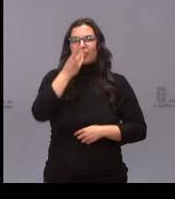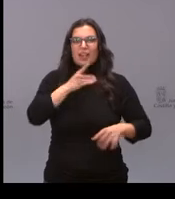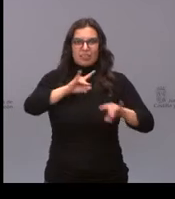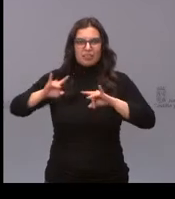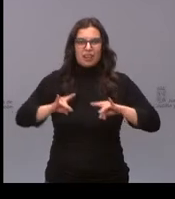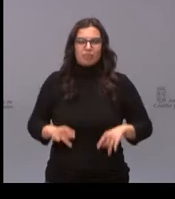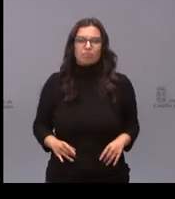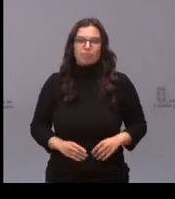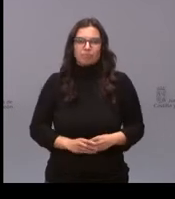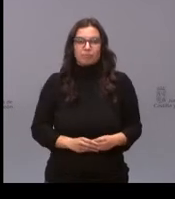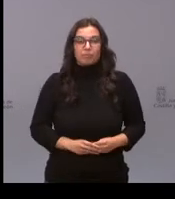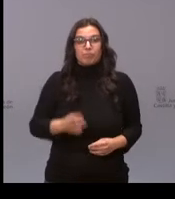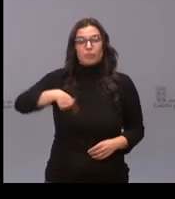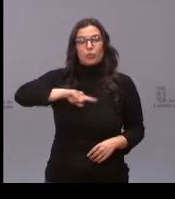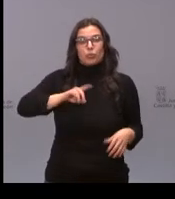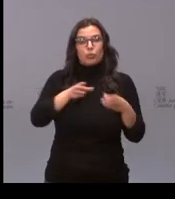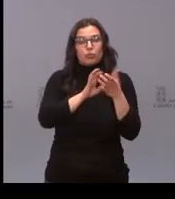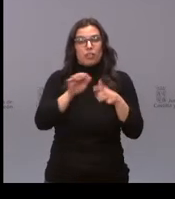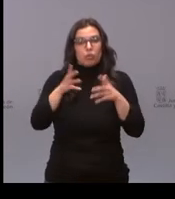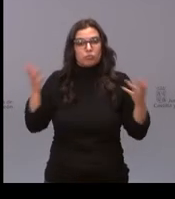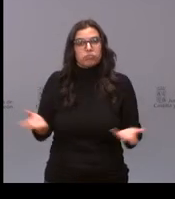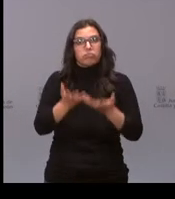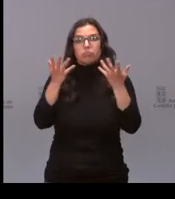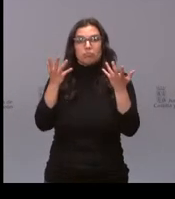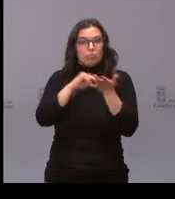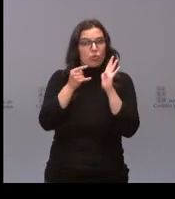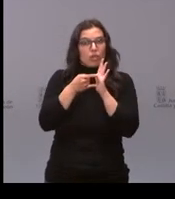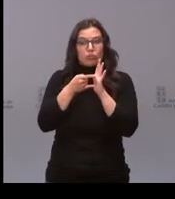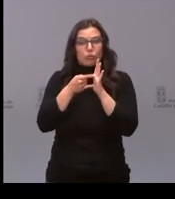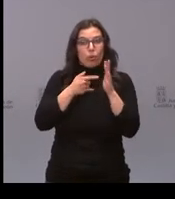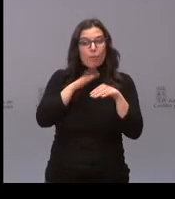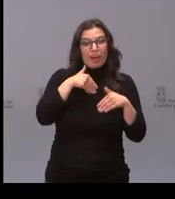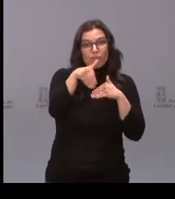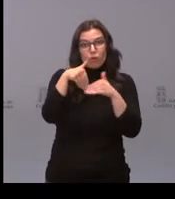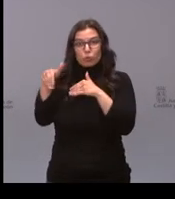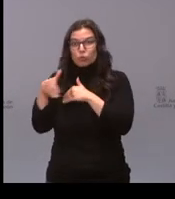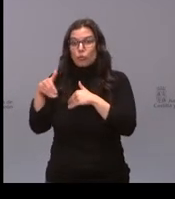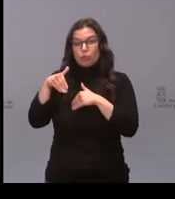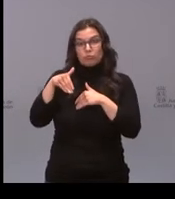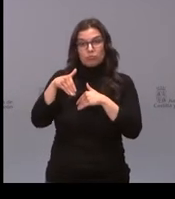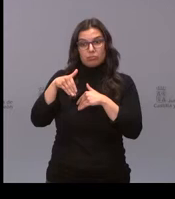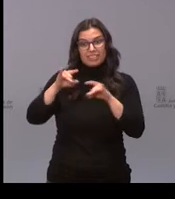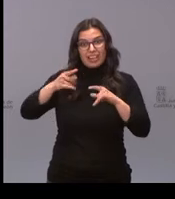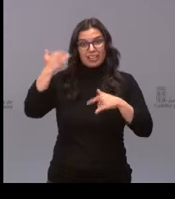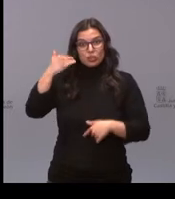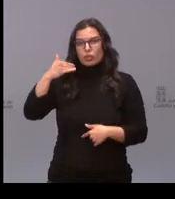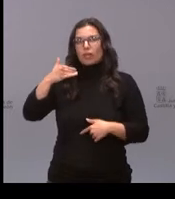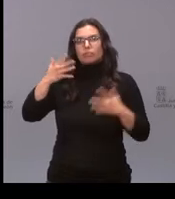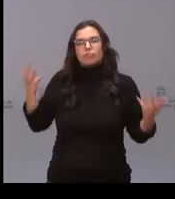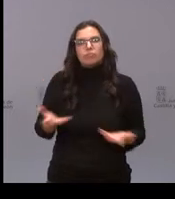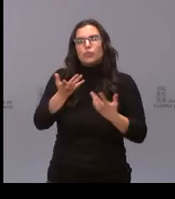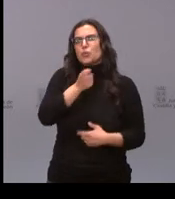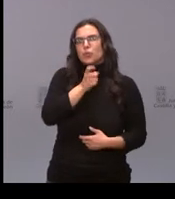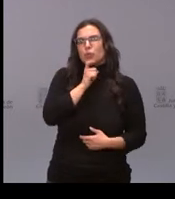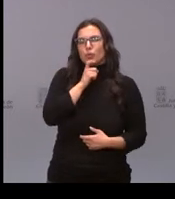tierra. Desde la Junta impulsamos estos proyectos de futuro inmediato para Soria de la mano de dos